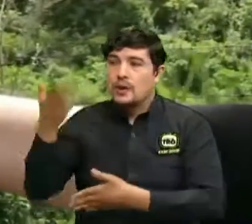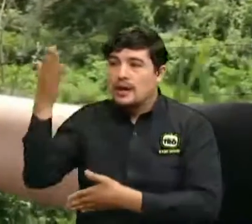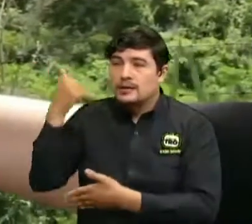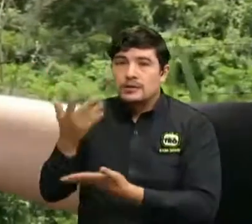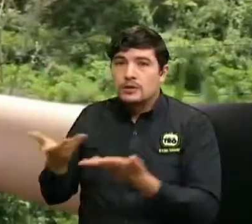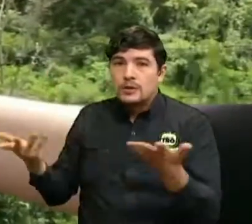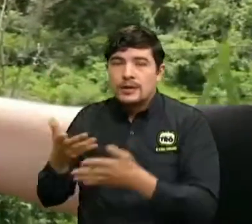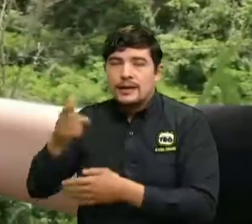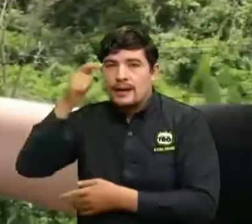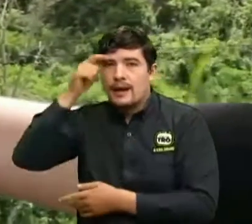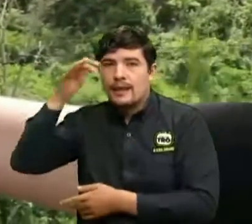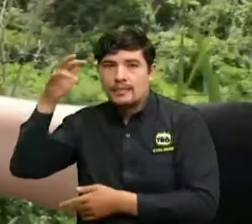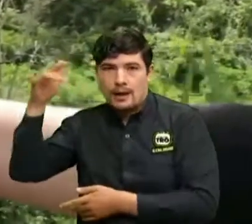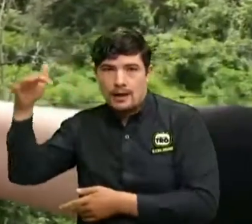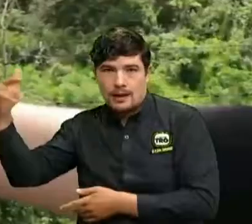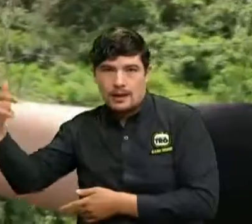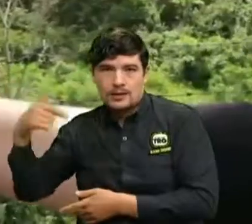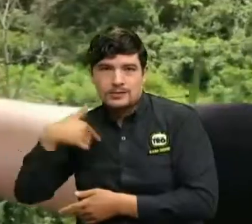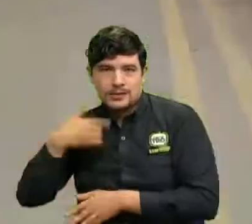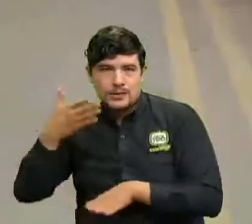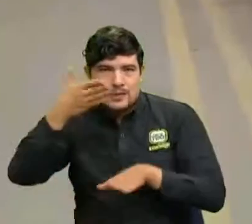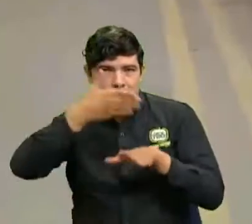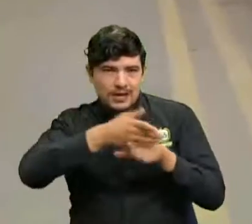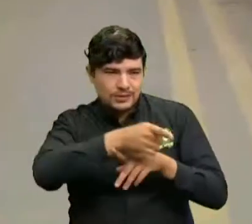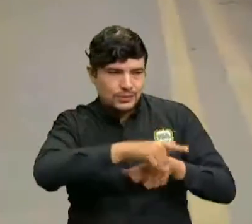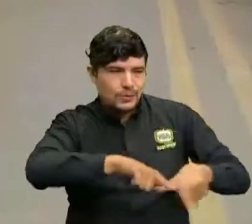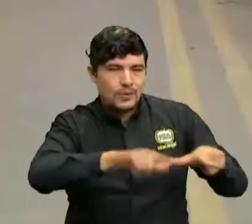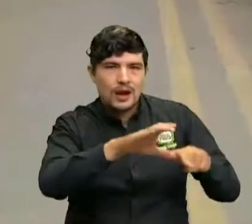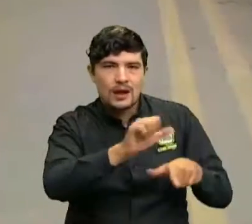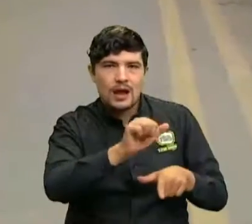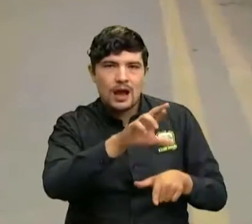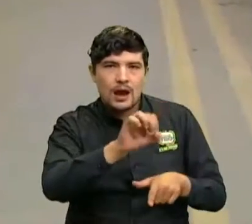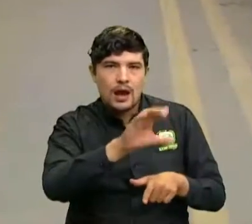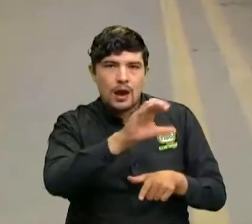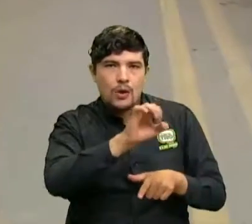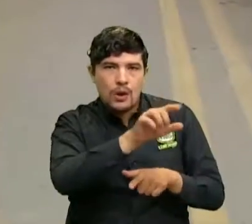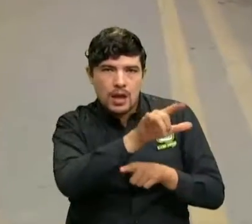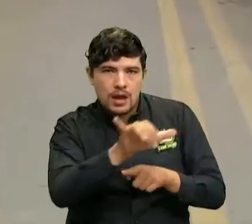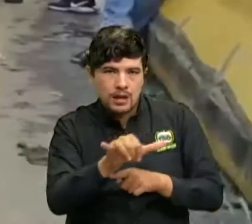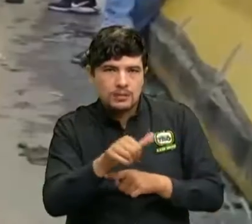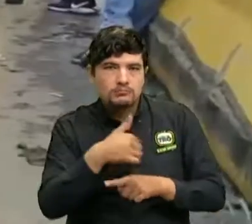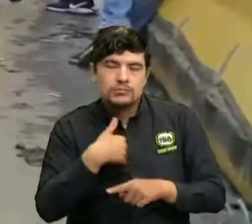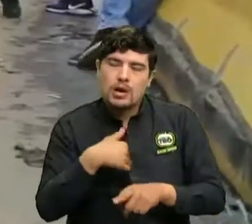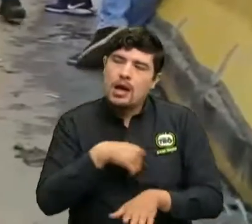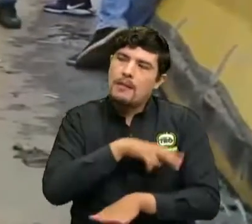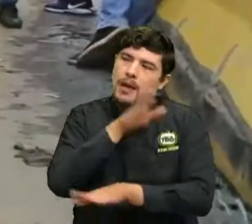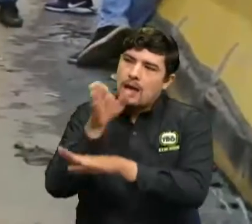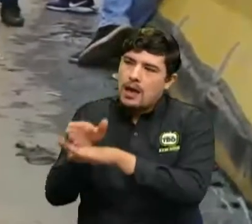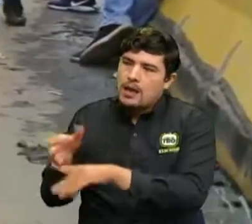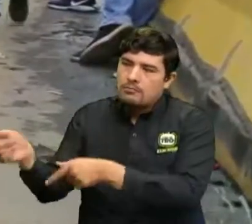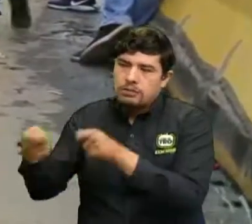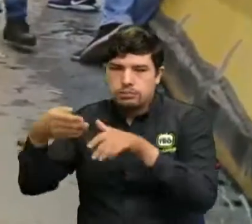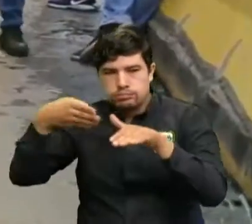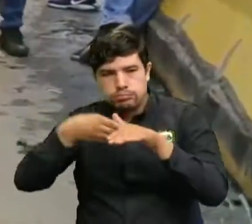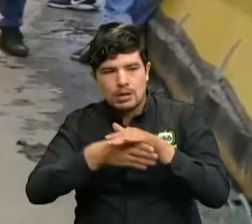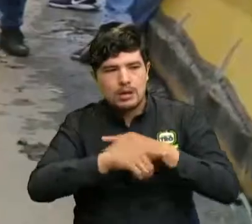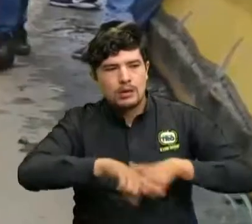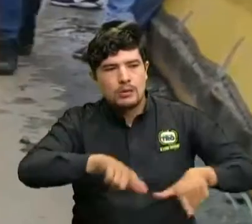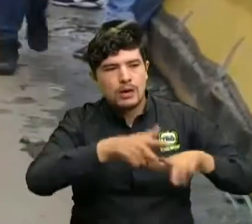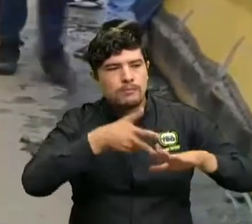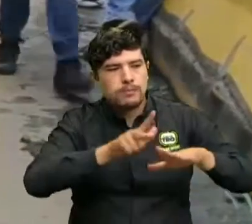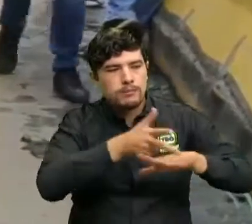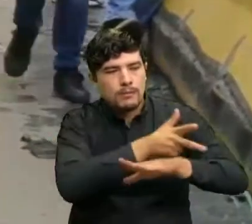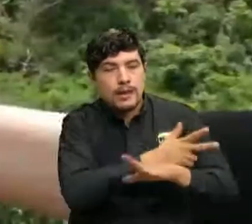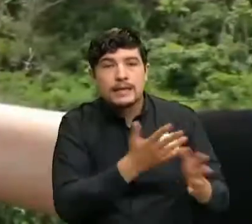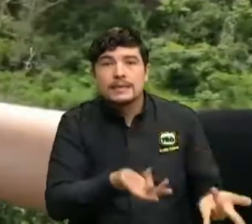tenía la mula orillada en Caracolí y ayer como abrieron la vía, pues fuimos a recogerla para traerla para el parqueadero y esperar que